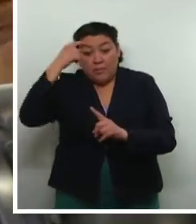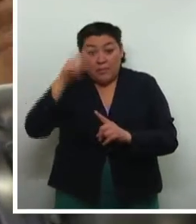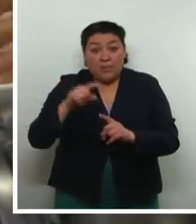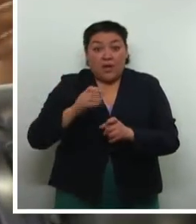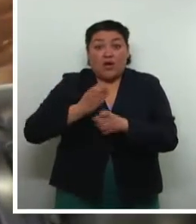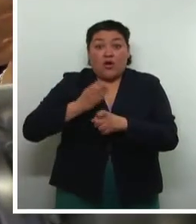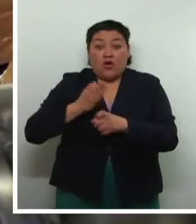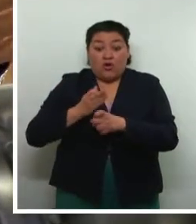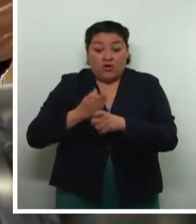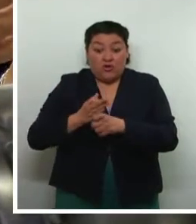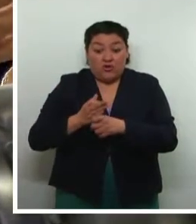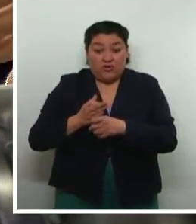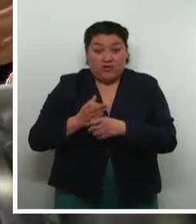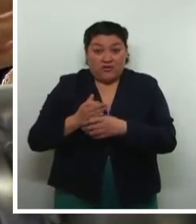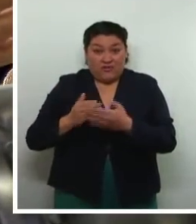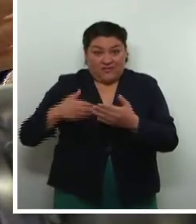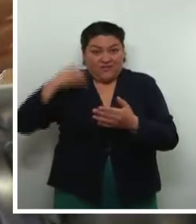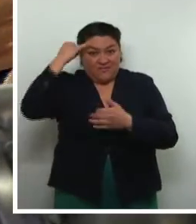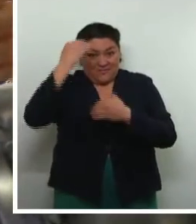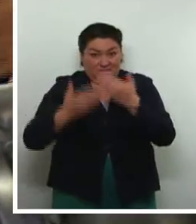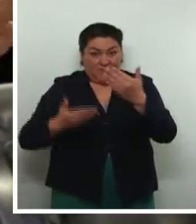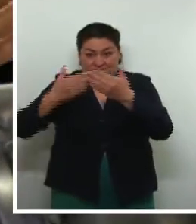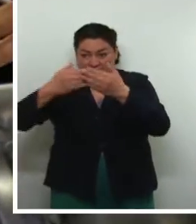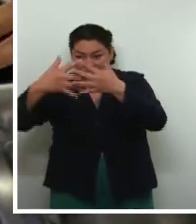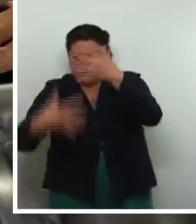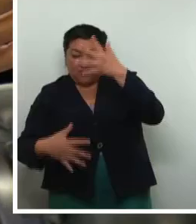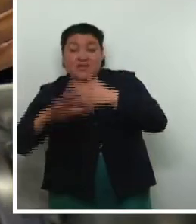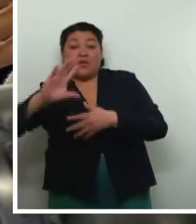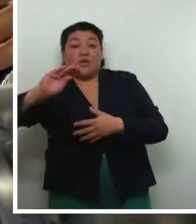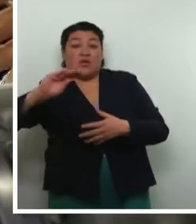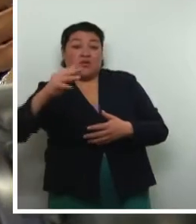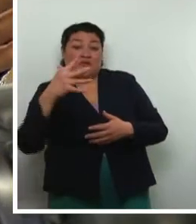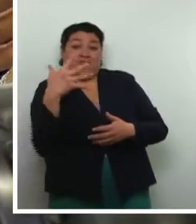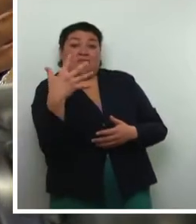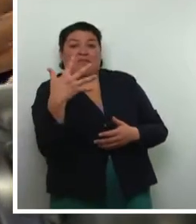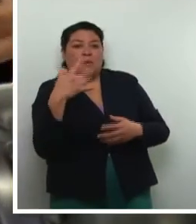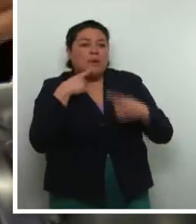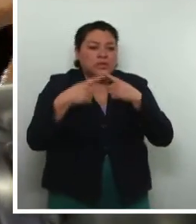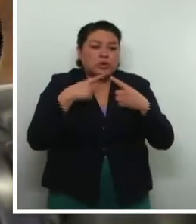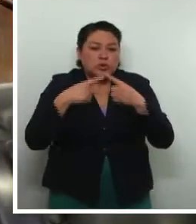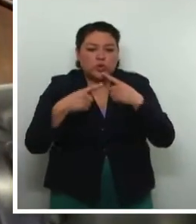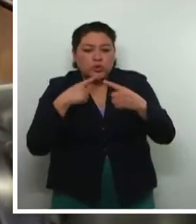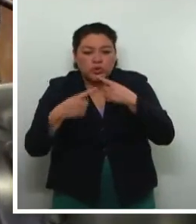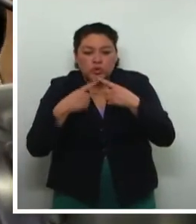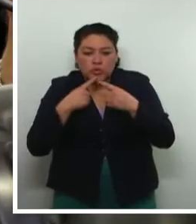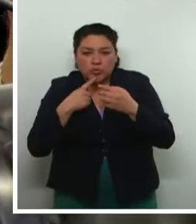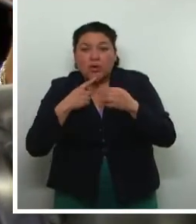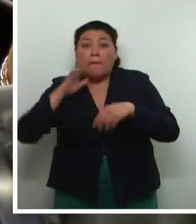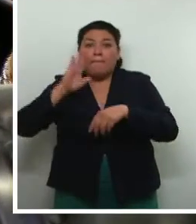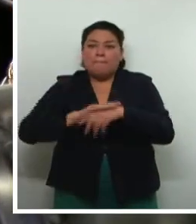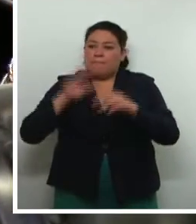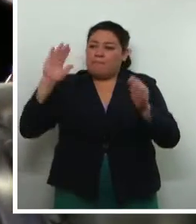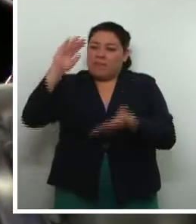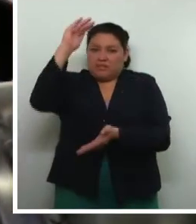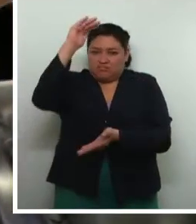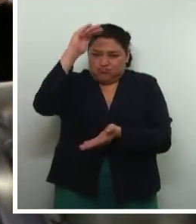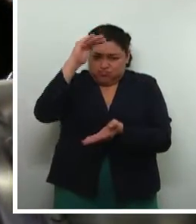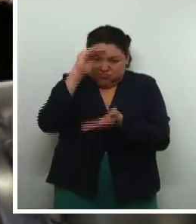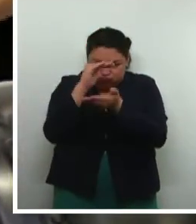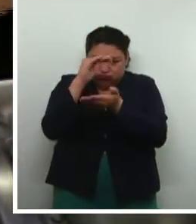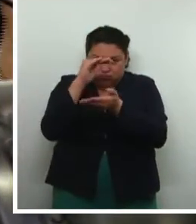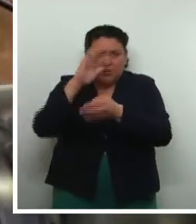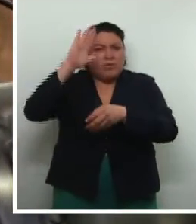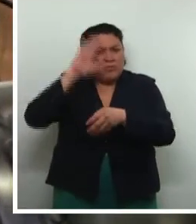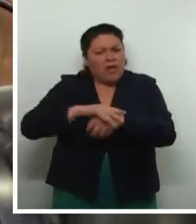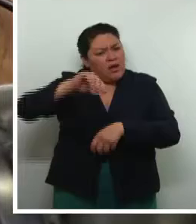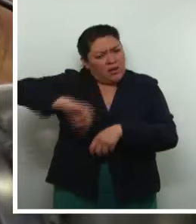95 propuestas que estaban de por medio para discutirse han sido reducidas y hoy nos han permitido